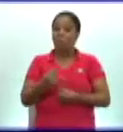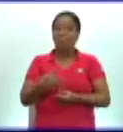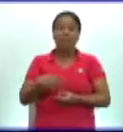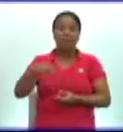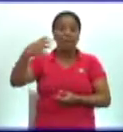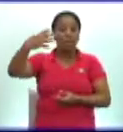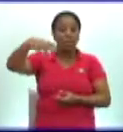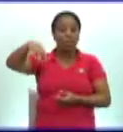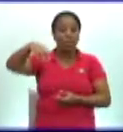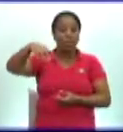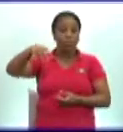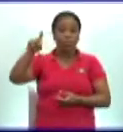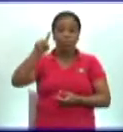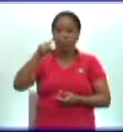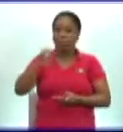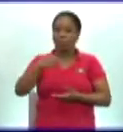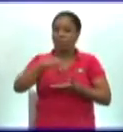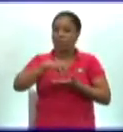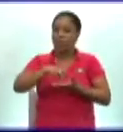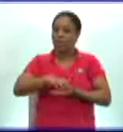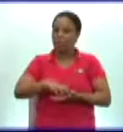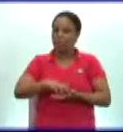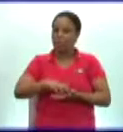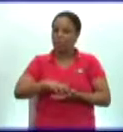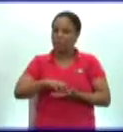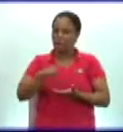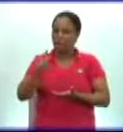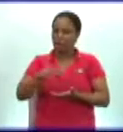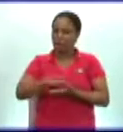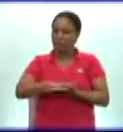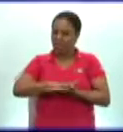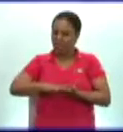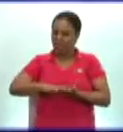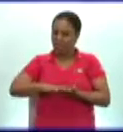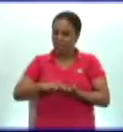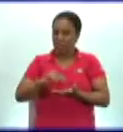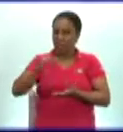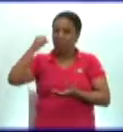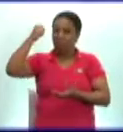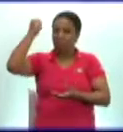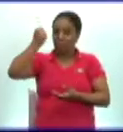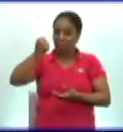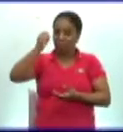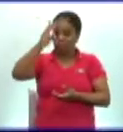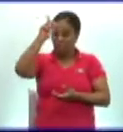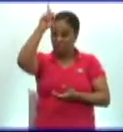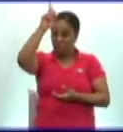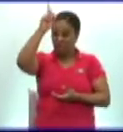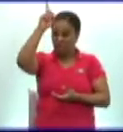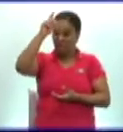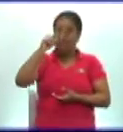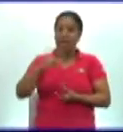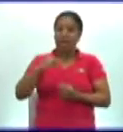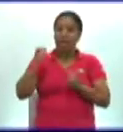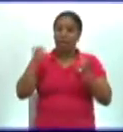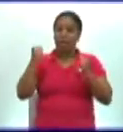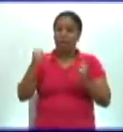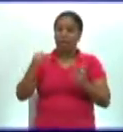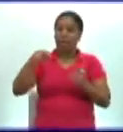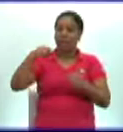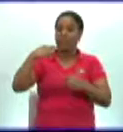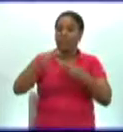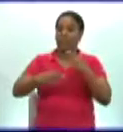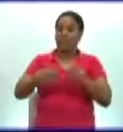no se encuentra apoyado sobre la superficie. La fuerza que actúa es la tensión, que es lo